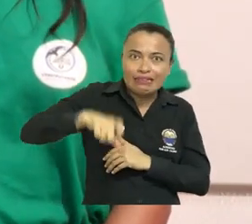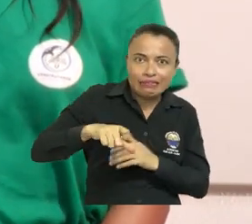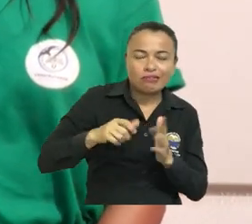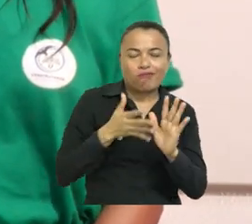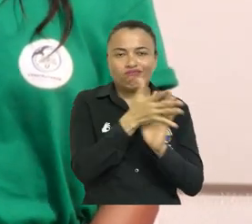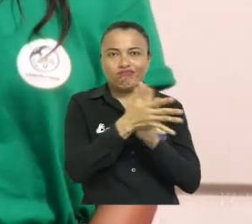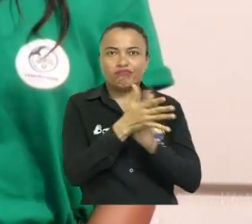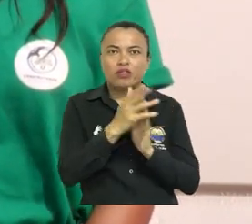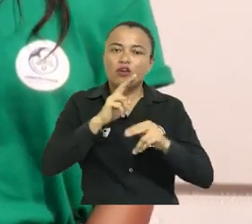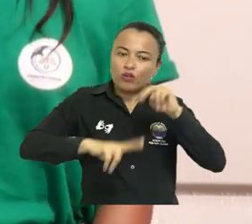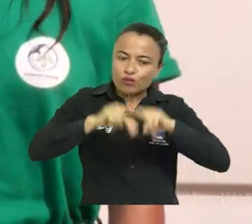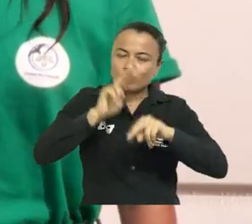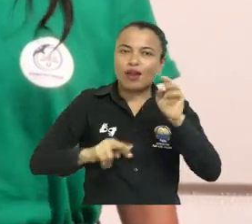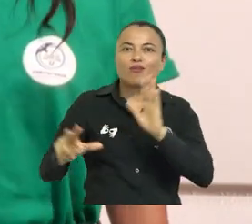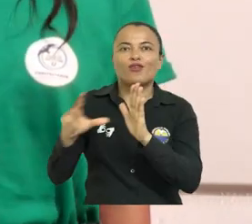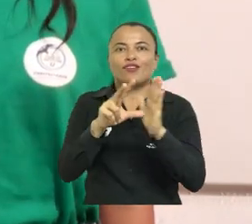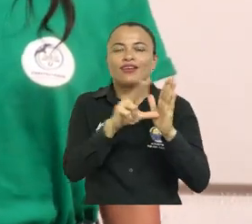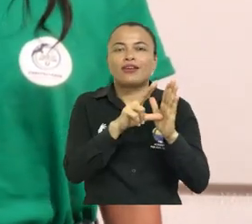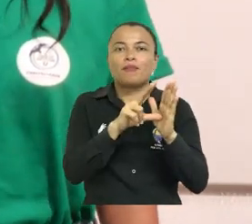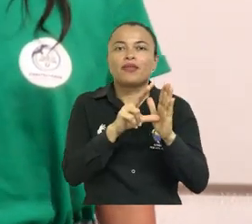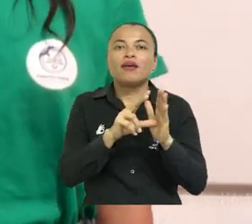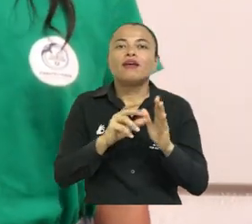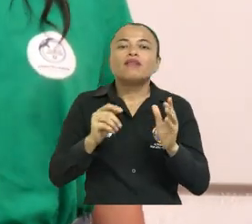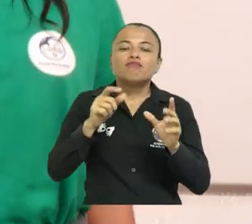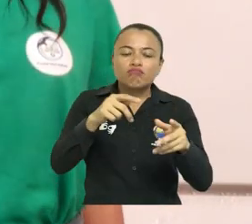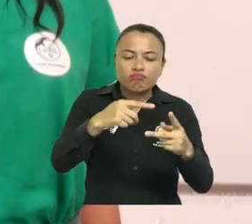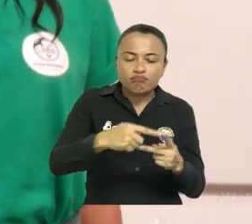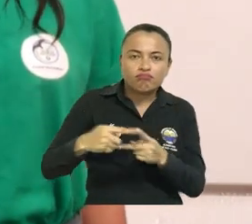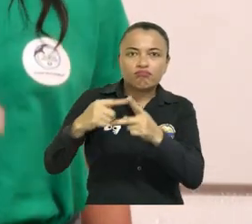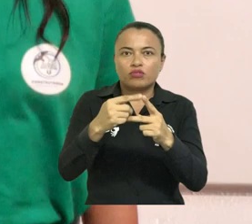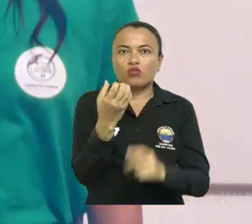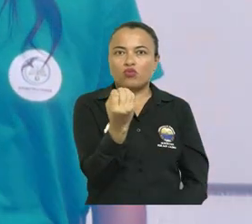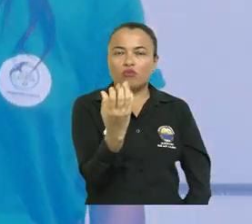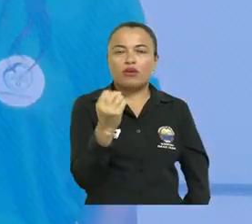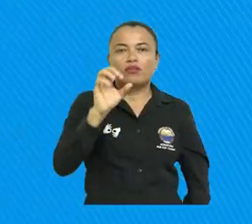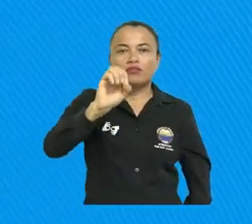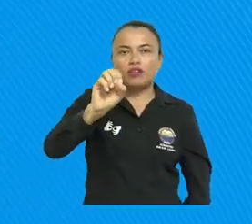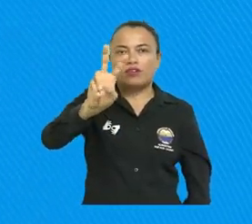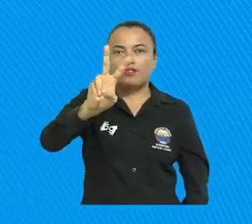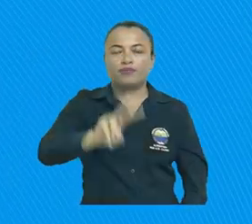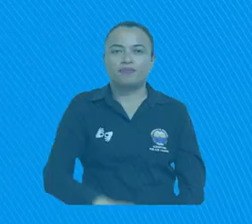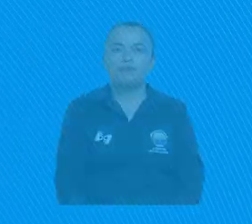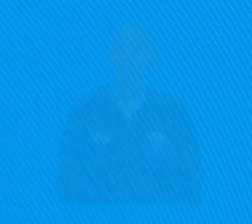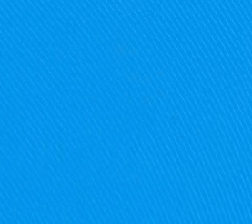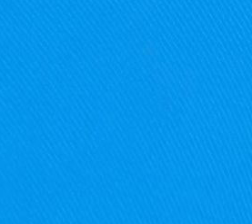¡Construyamos hotelería! Al tarjetón marquen el 02. 02.